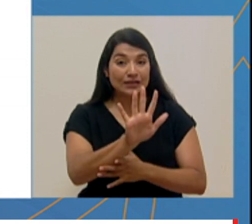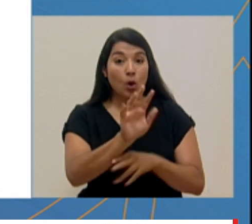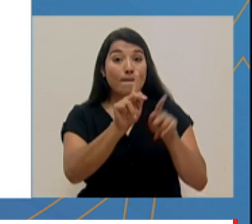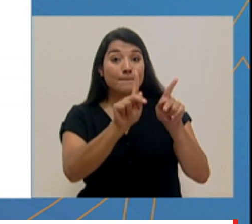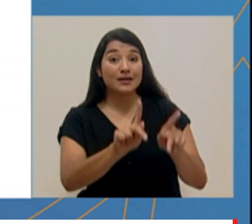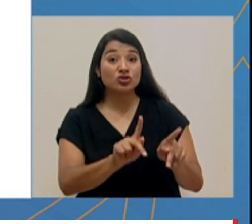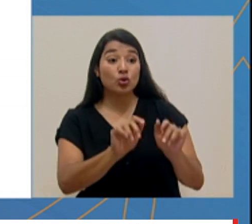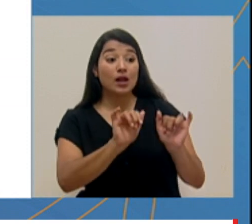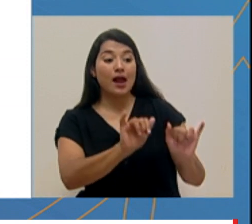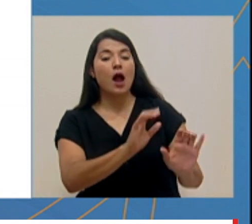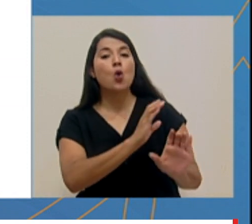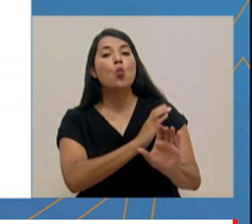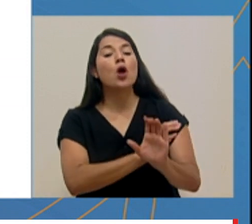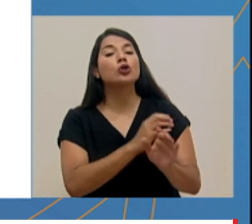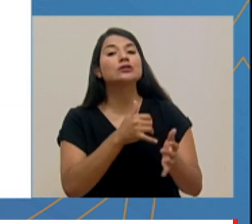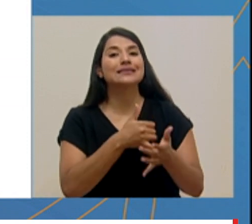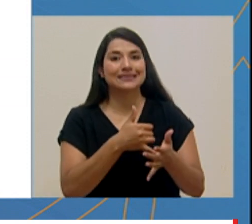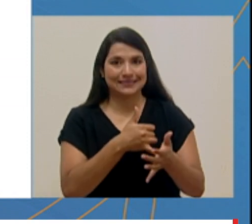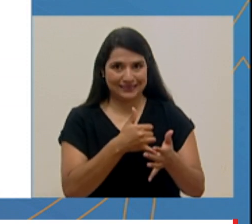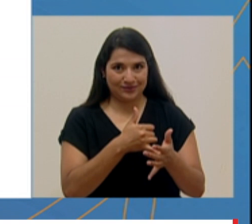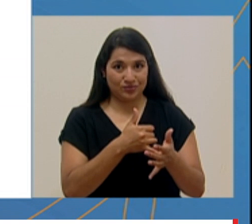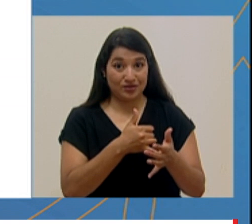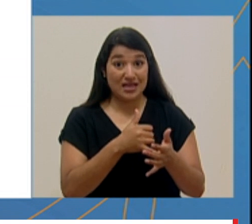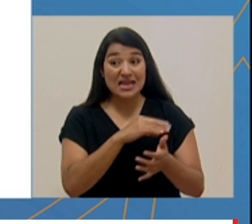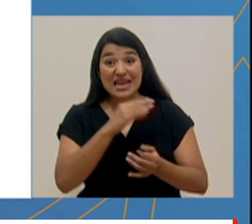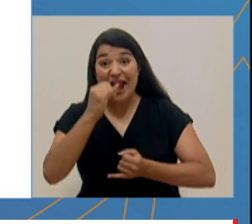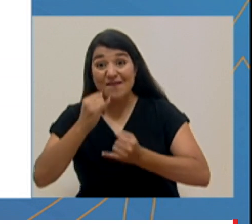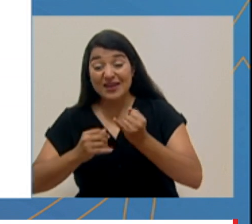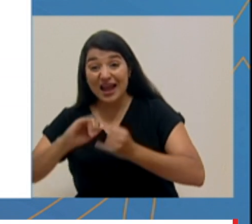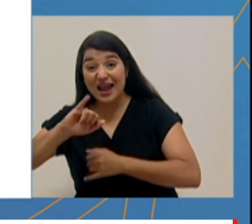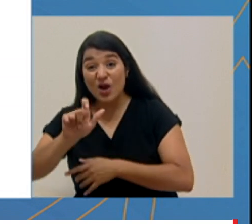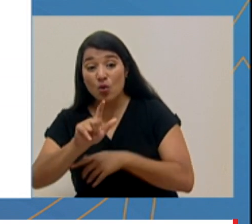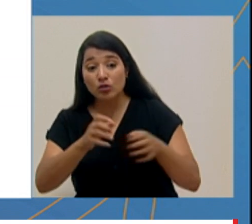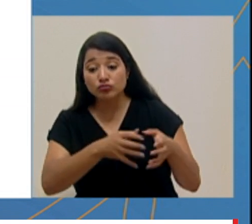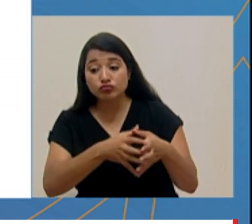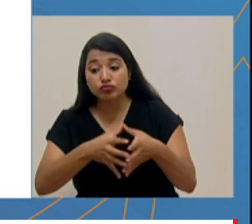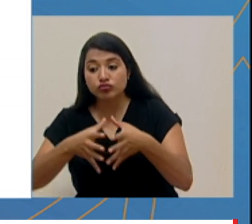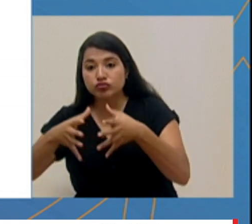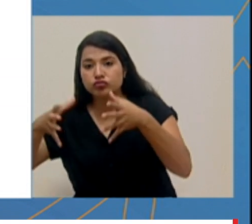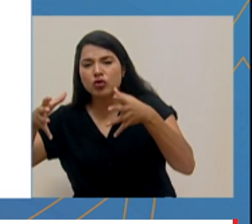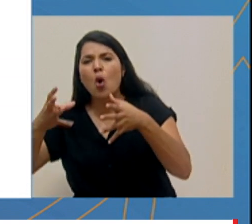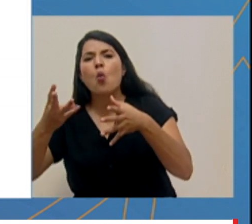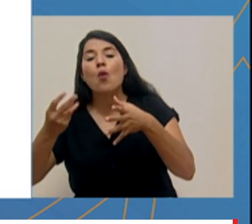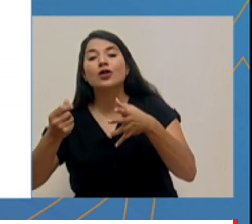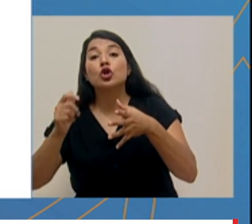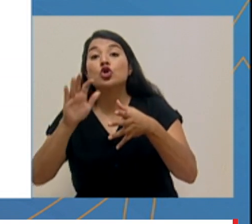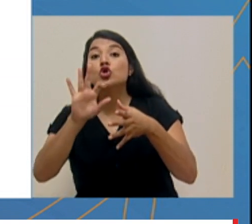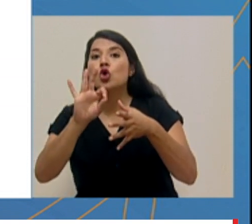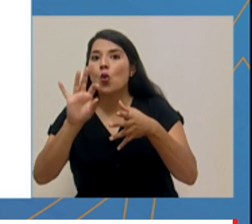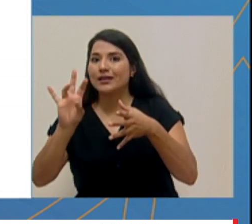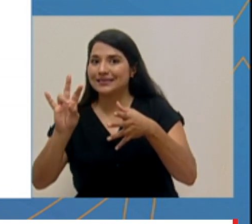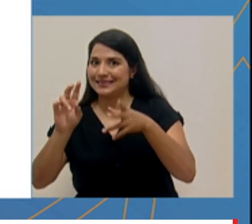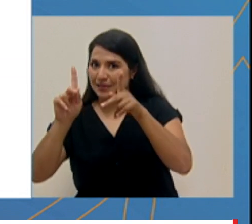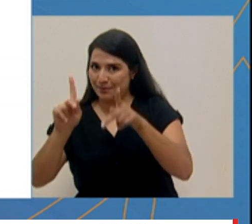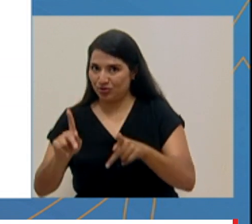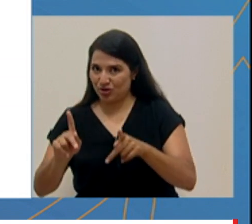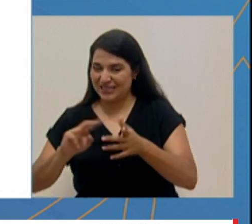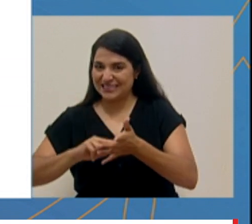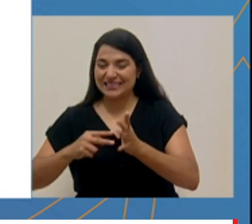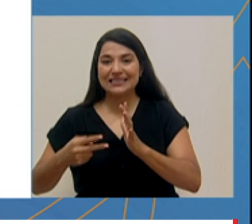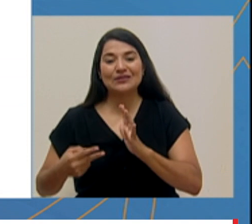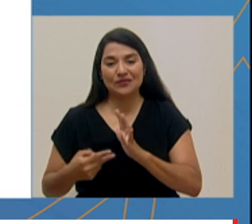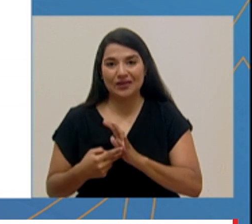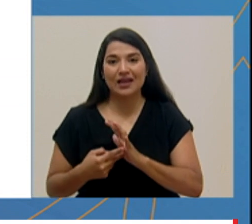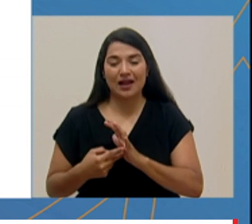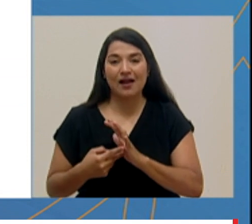pacientes en cuidados críticos y terminamos el mes de julio con 97 pacientes en cuidados críticos. O sea,